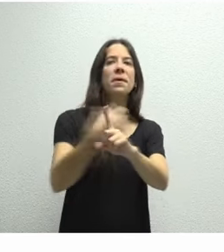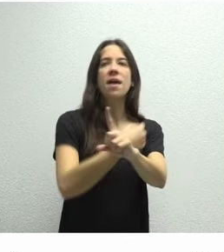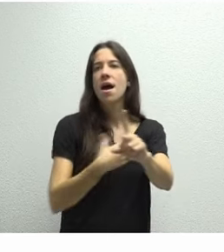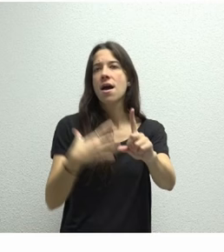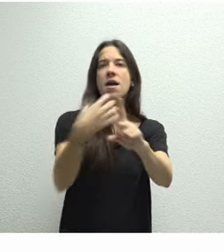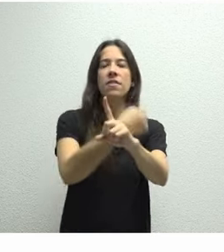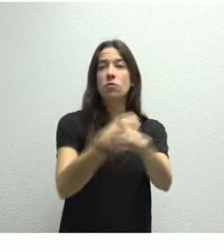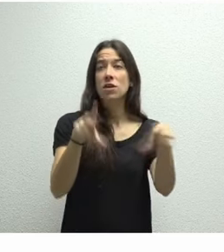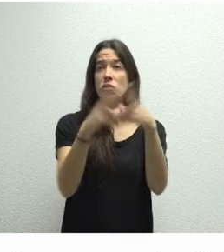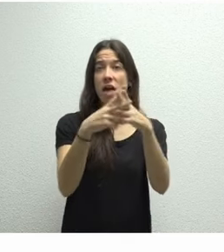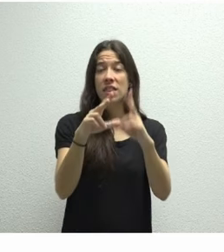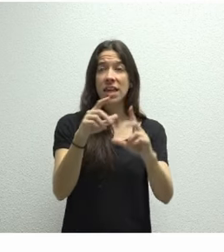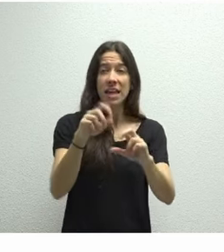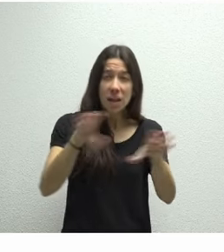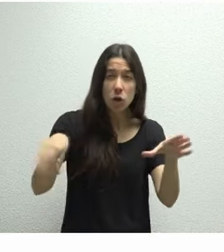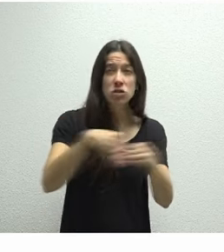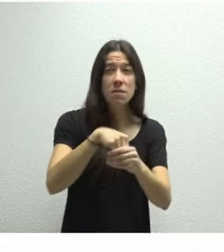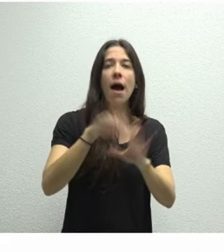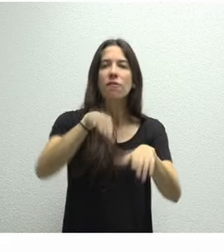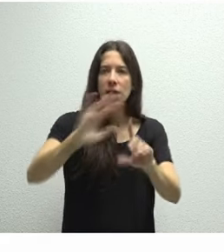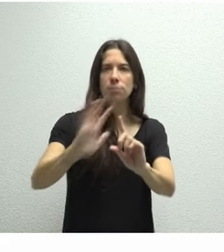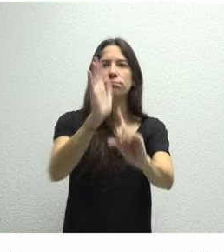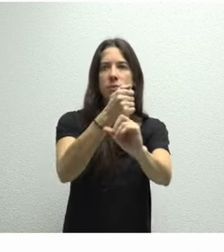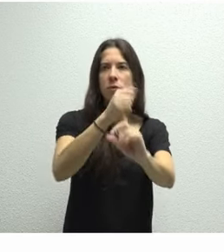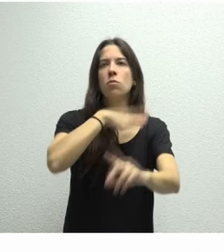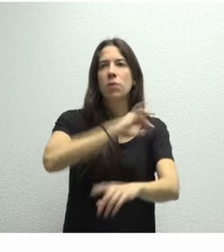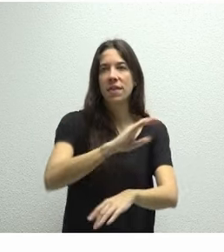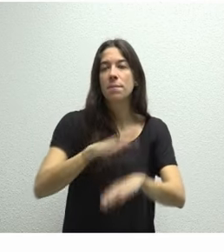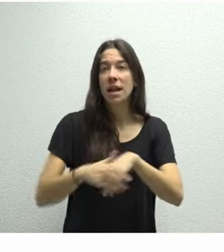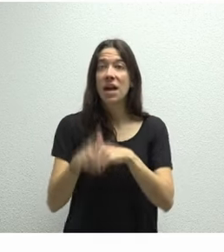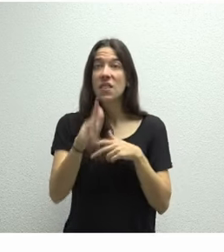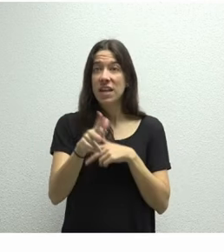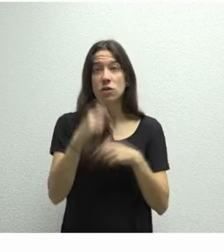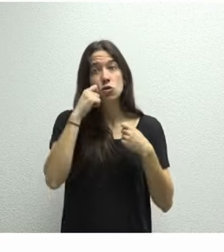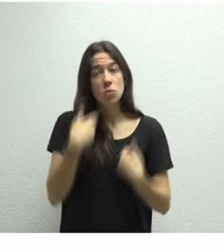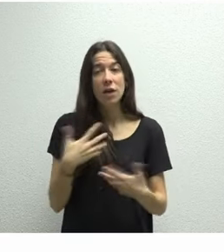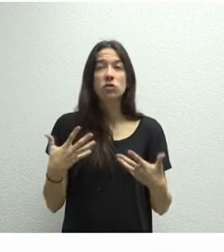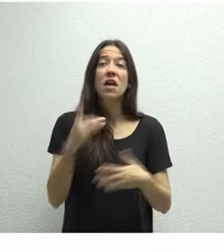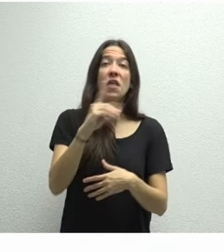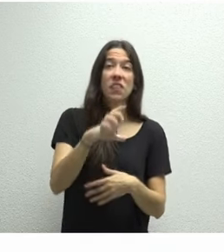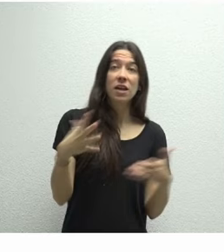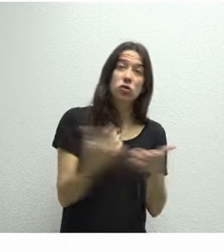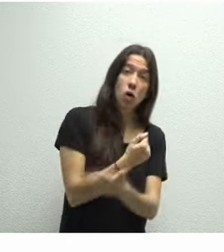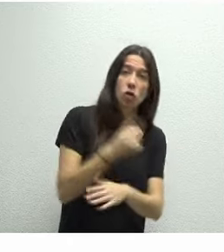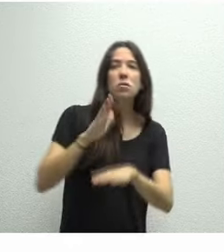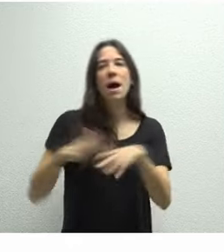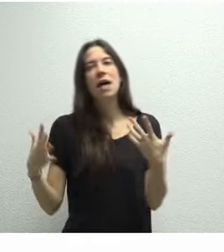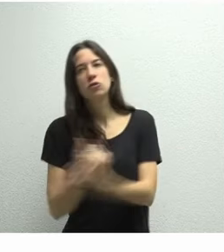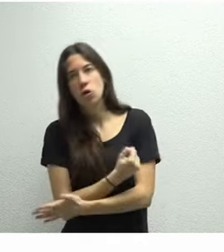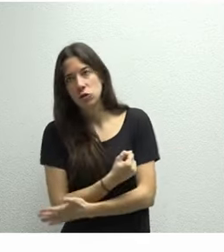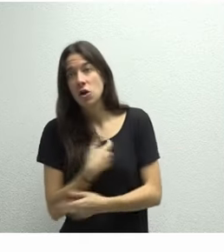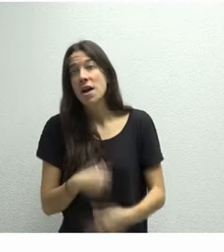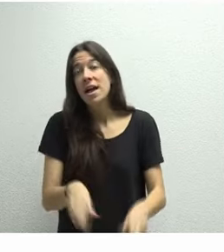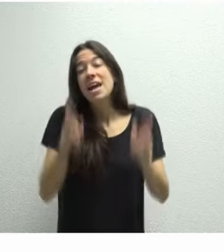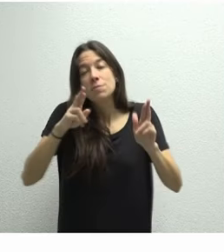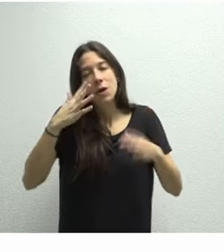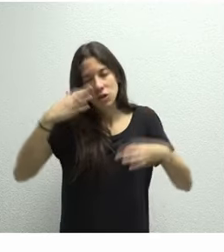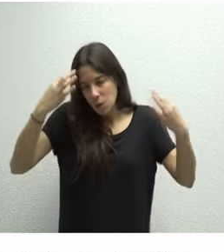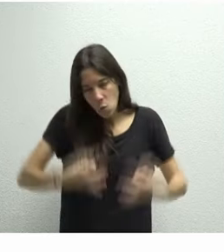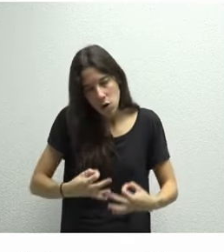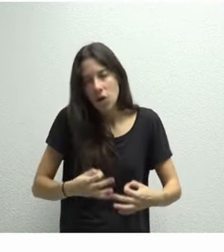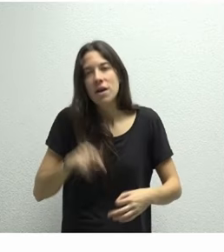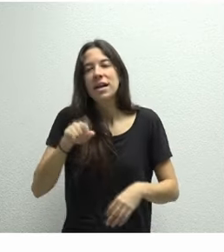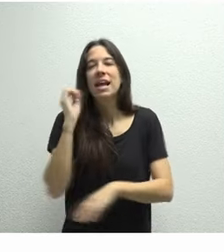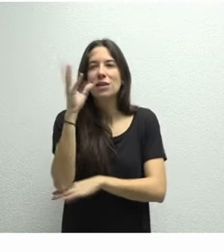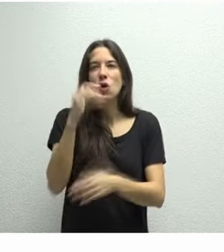una sociedad inclusiva donde haya unos derechos humanos de todos y para todos no Espero que y estoy seguro que que estas